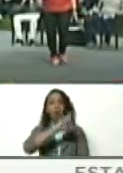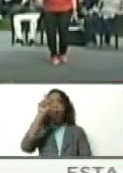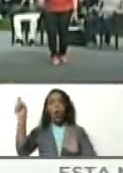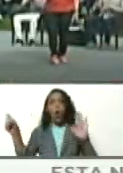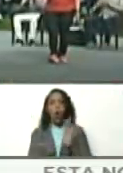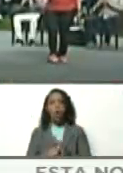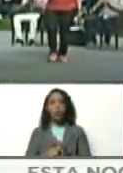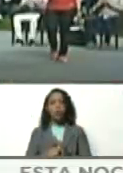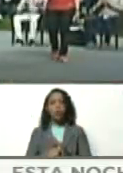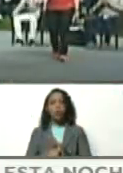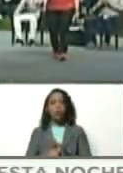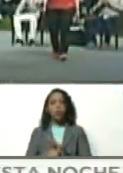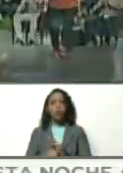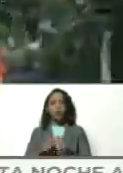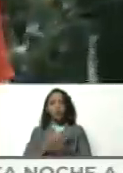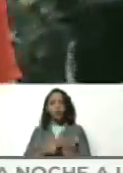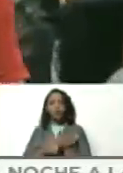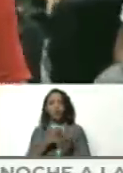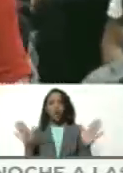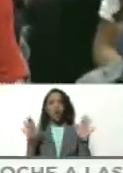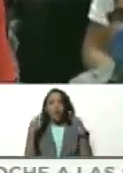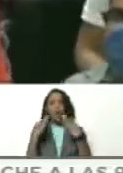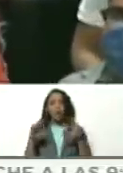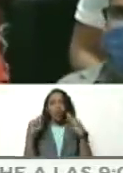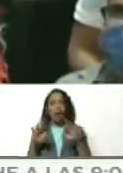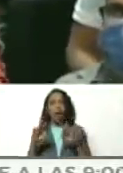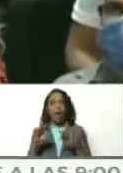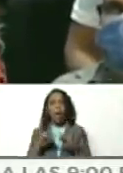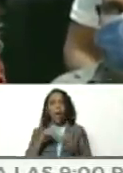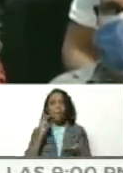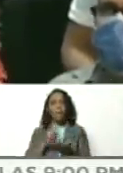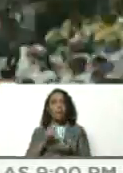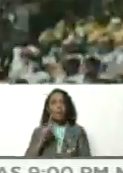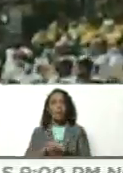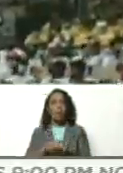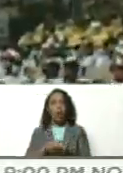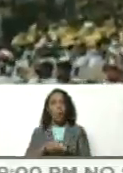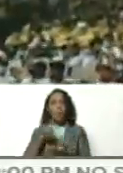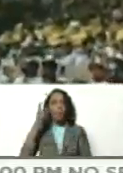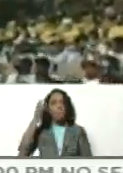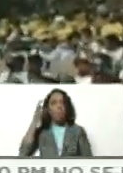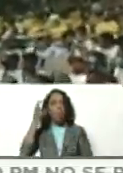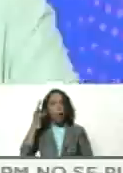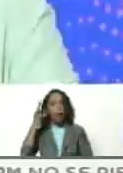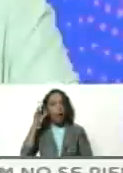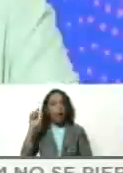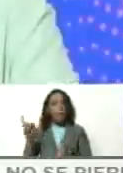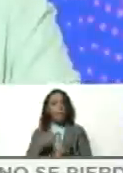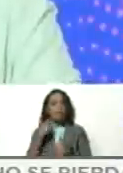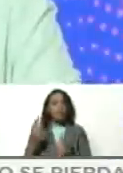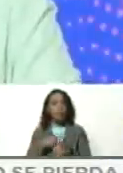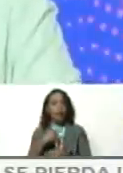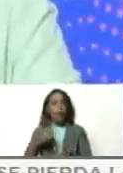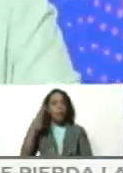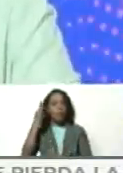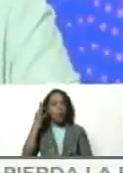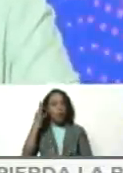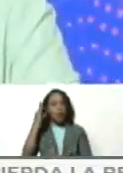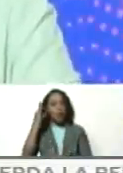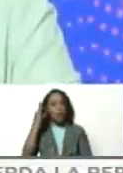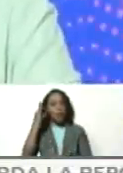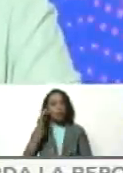absolutamente espontánea y natural, postuló como candidata para las primarias a Carmen Teresa